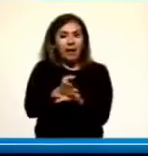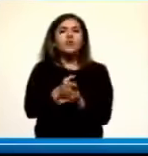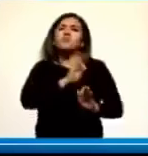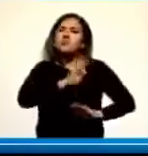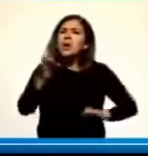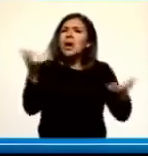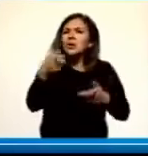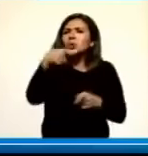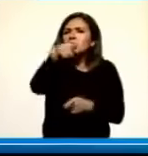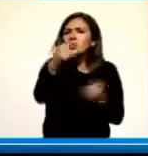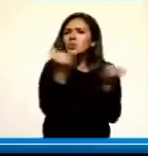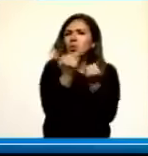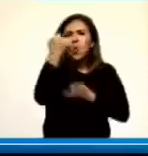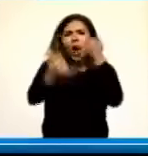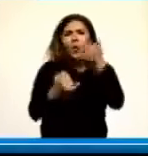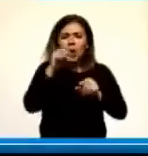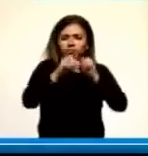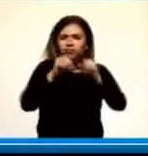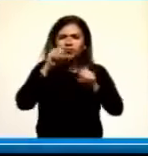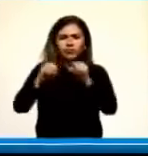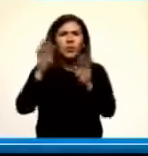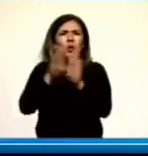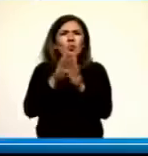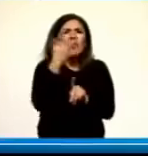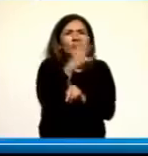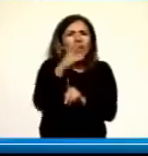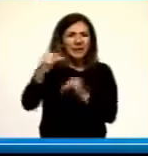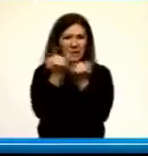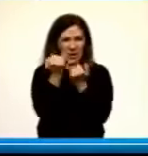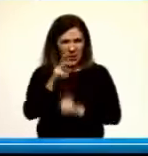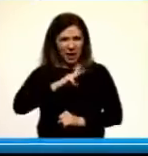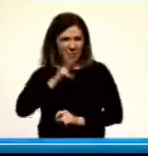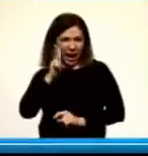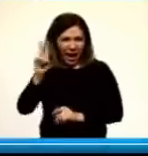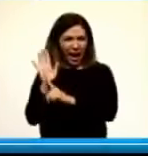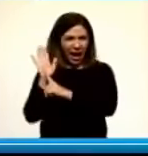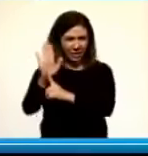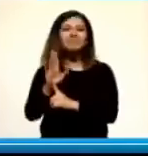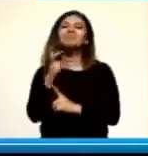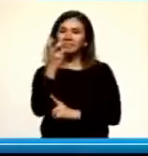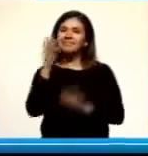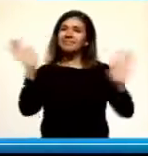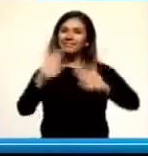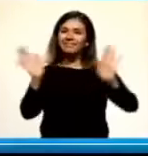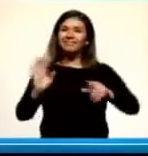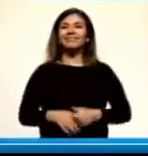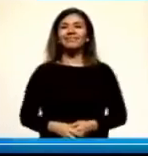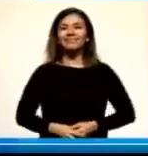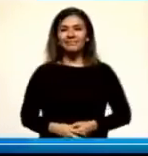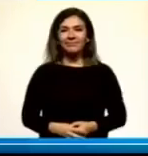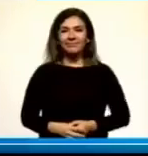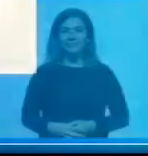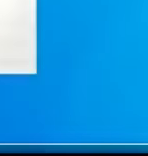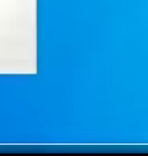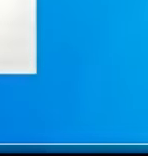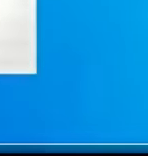crear tu propio juego de bloque base 10, como el mío. ¡Hasta la próxima!